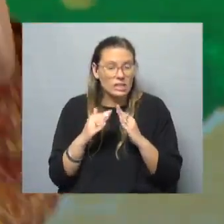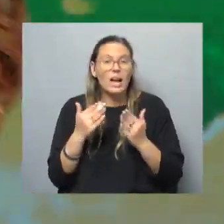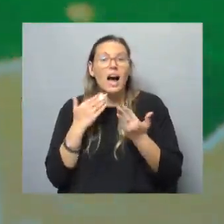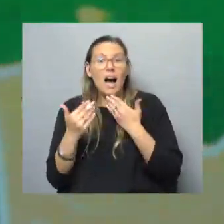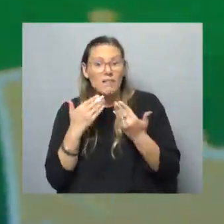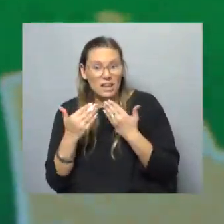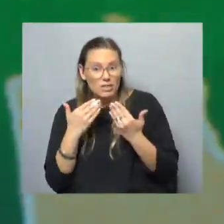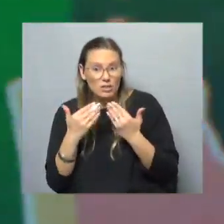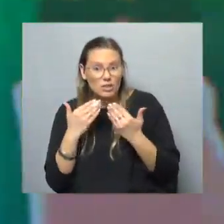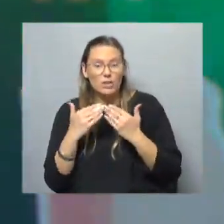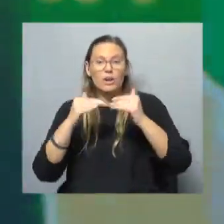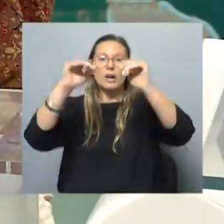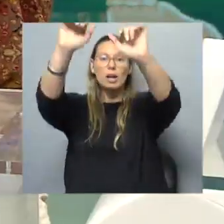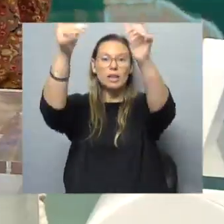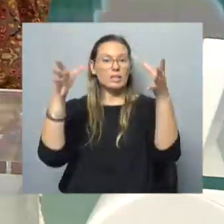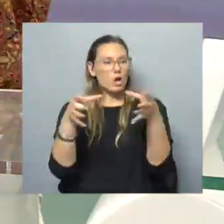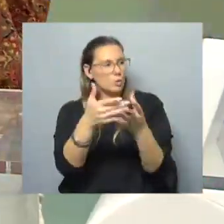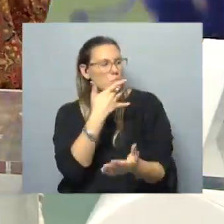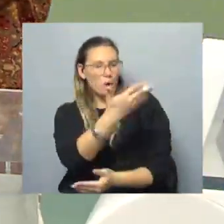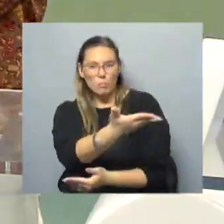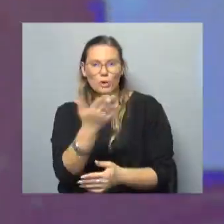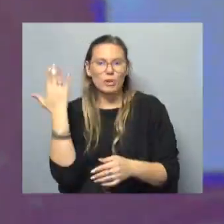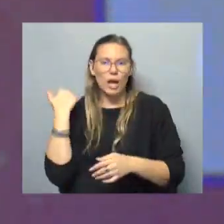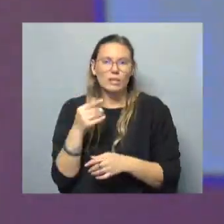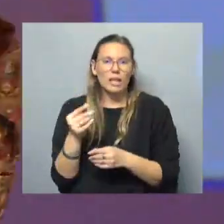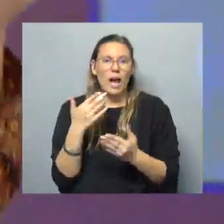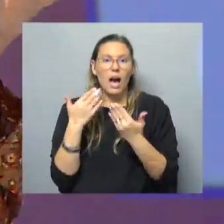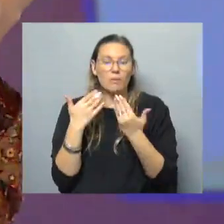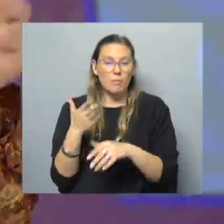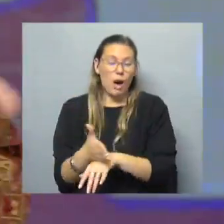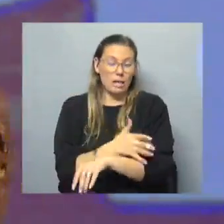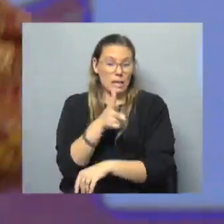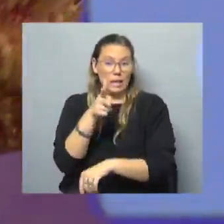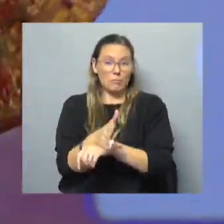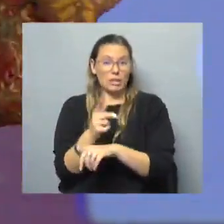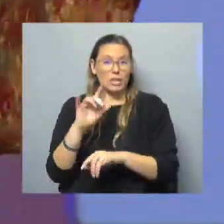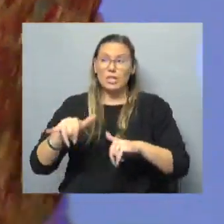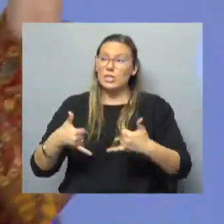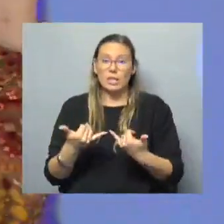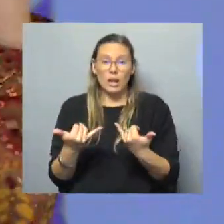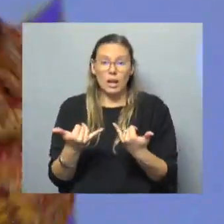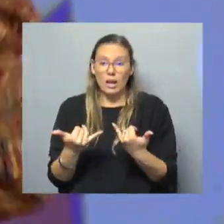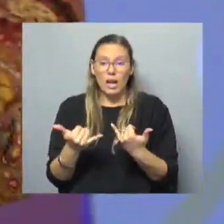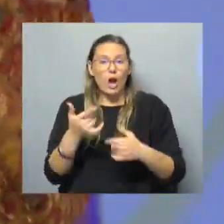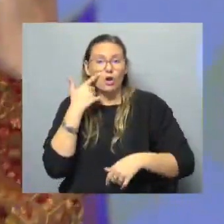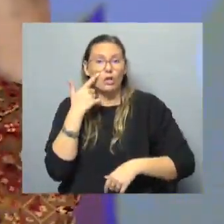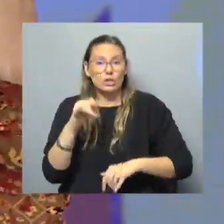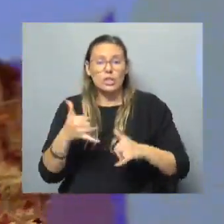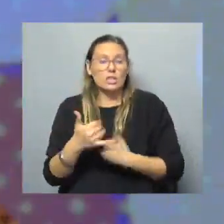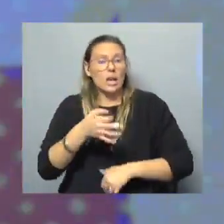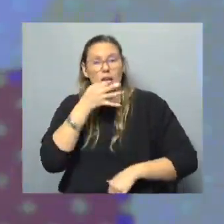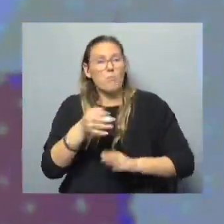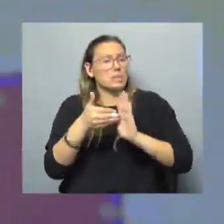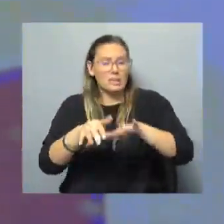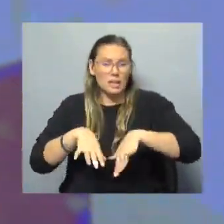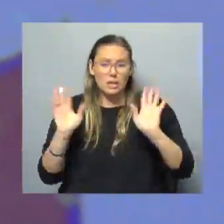como estuvimos hablando hace minutos, perdón, hace minutos, atrás de las cámaras, para mí fue como que ya las conocí, ya los